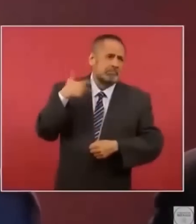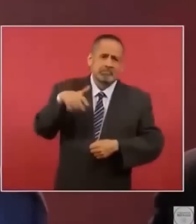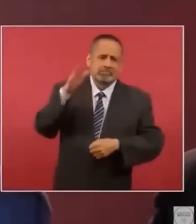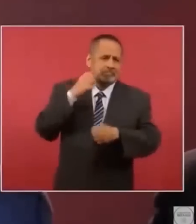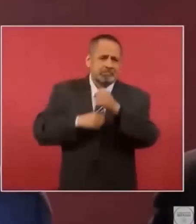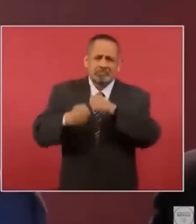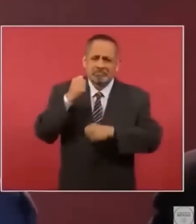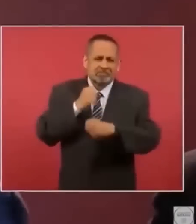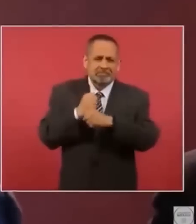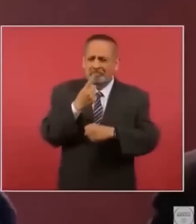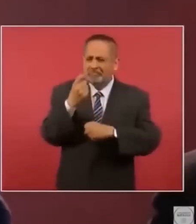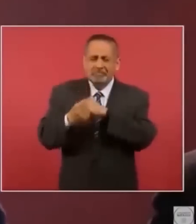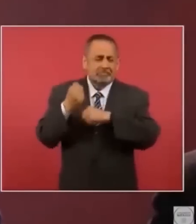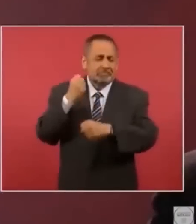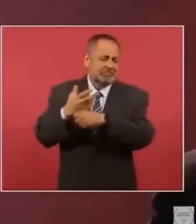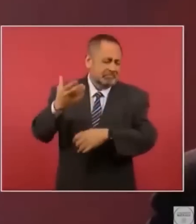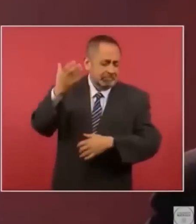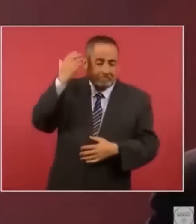en siglos,